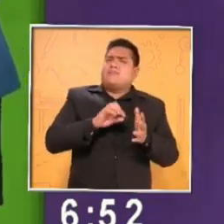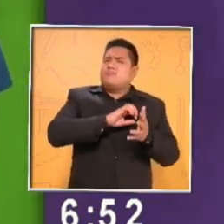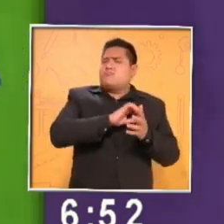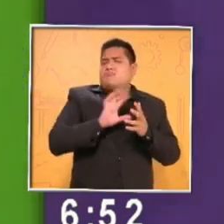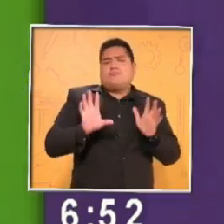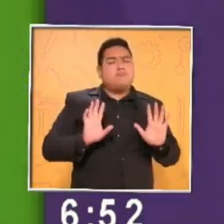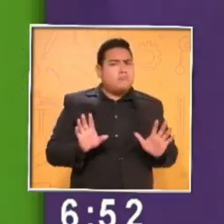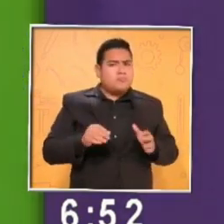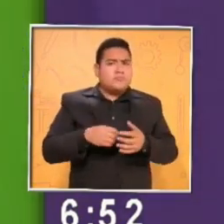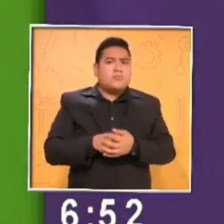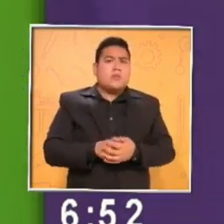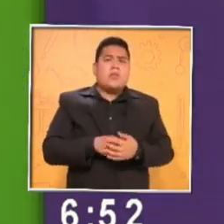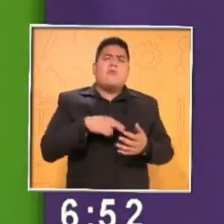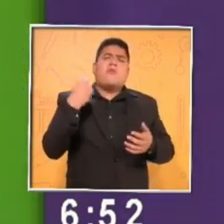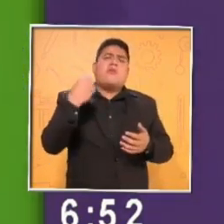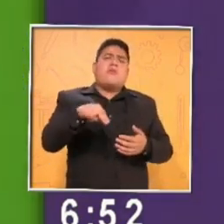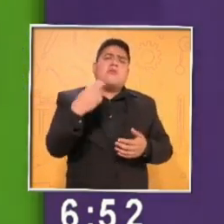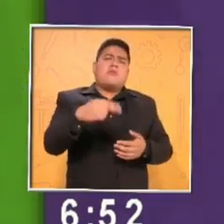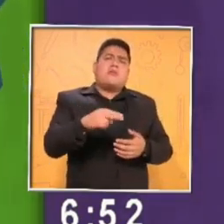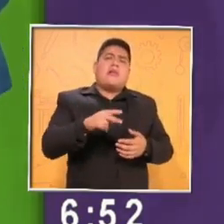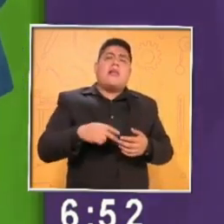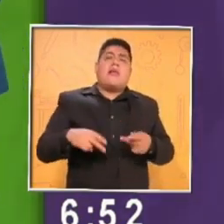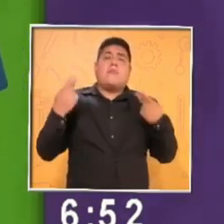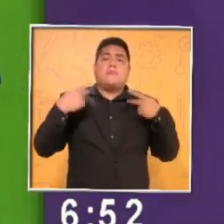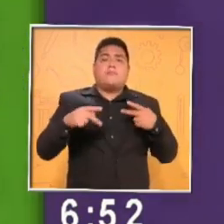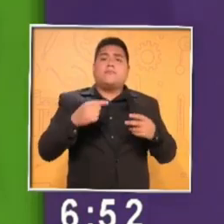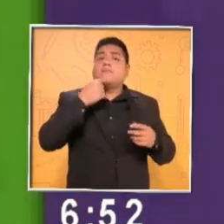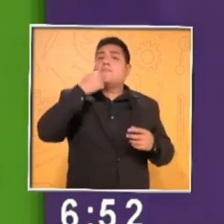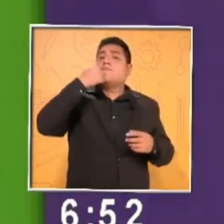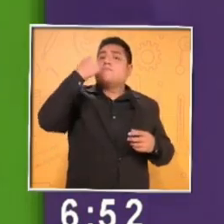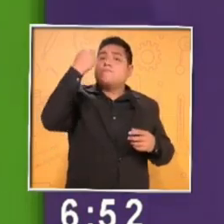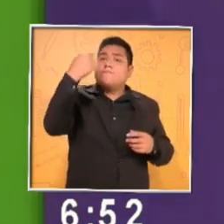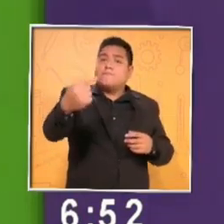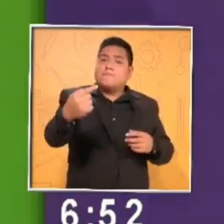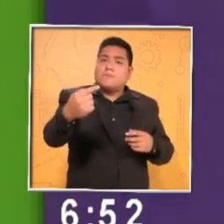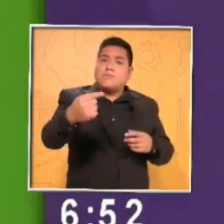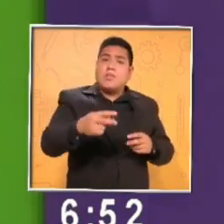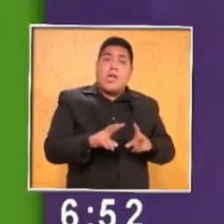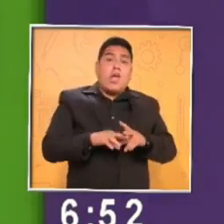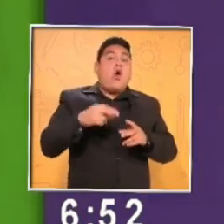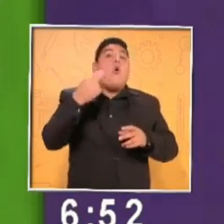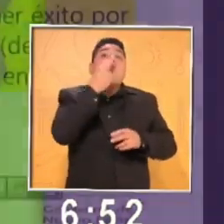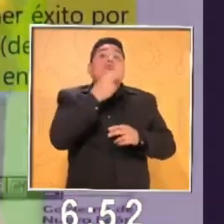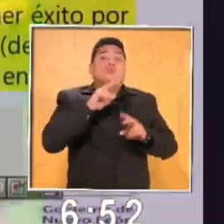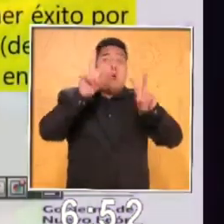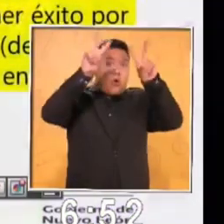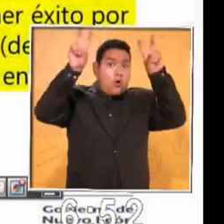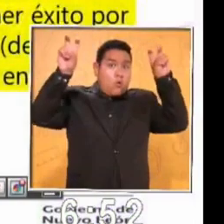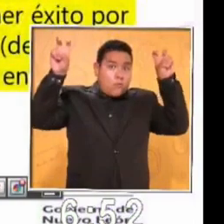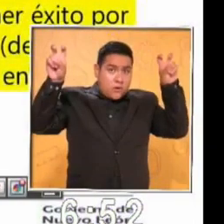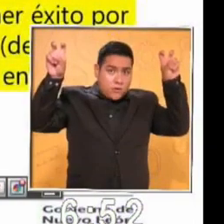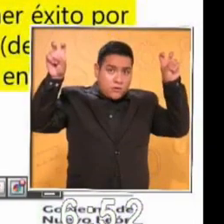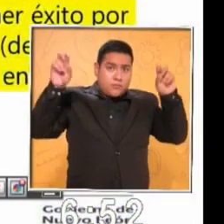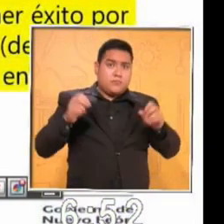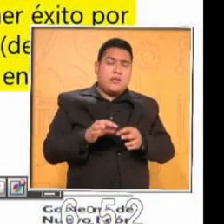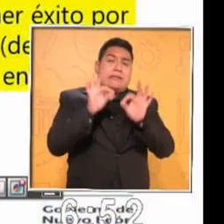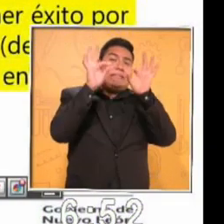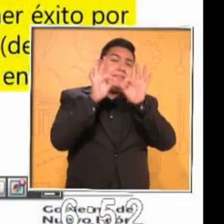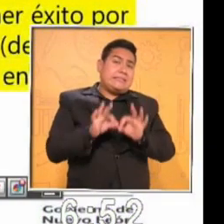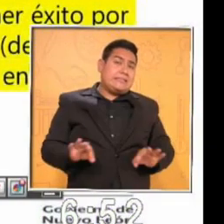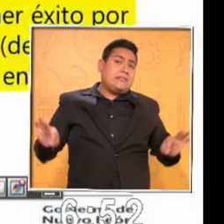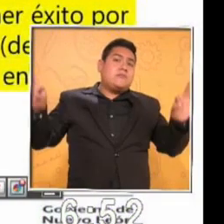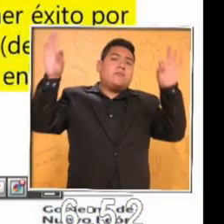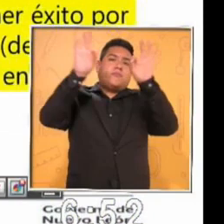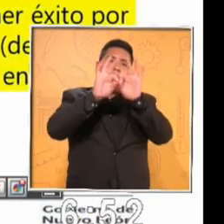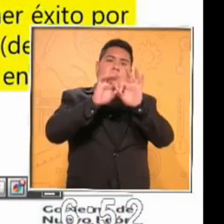pongo el nombre de la persona que lo dijo y manejo con comillas, que es bien importante, que ese